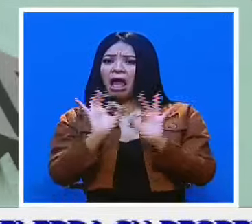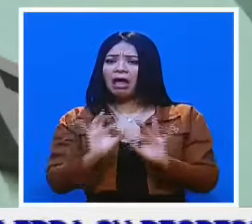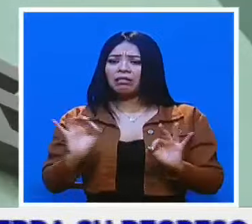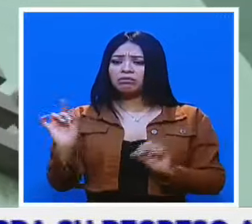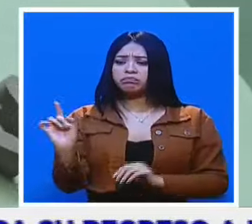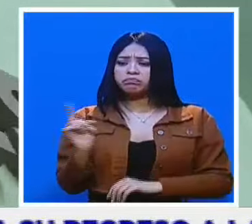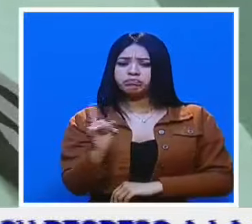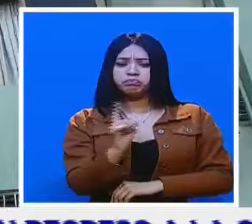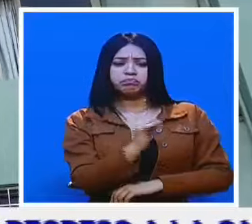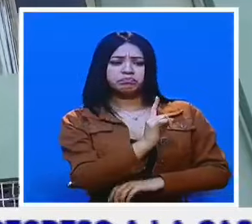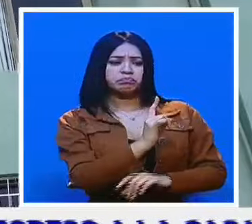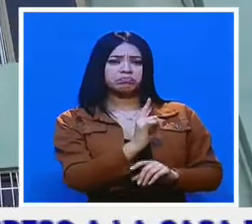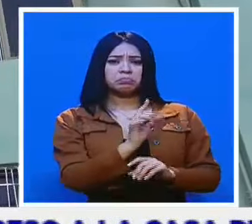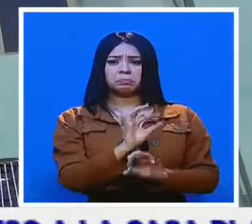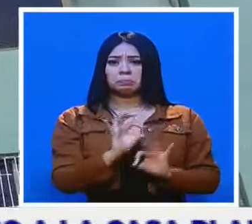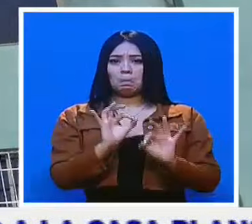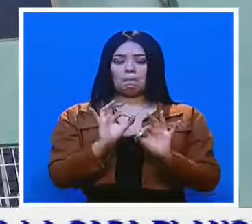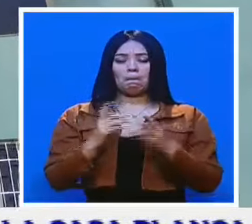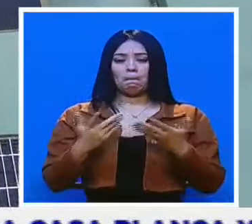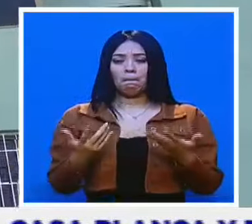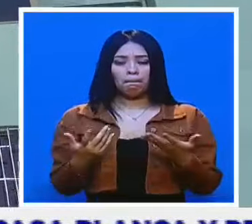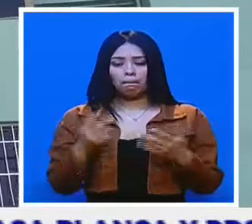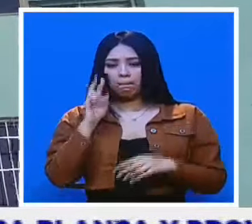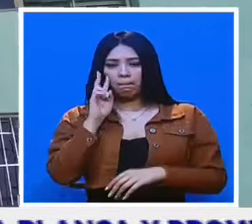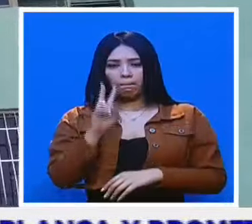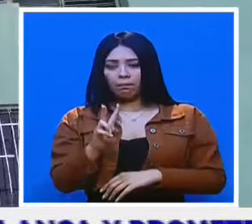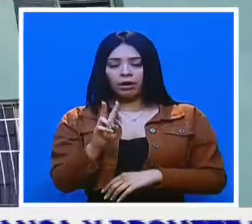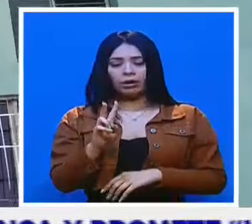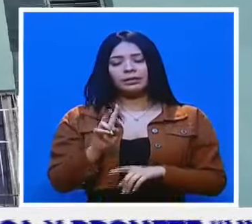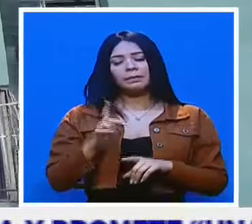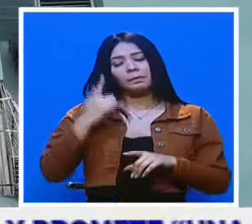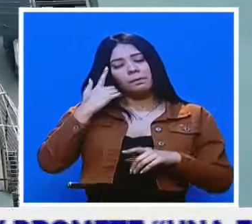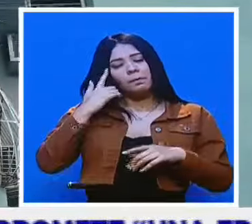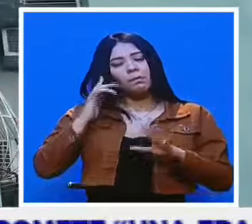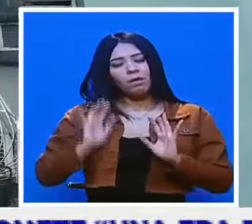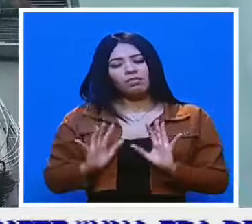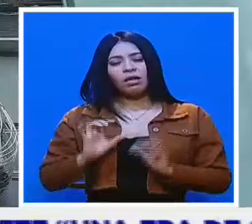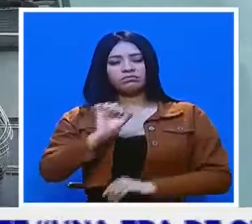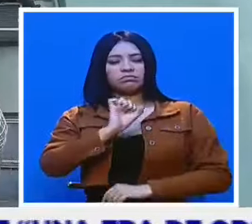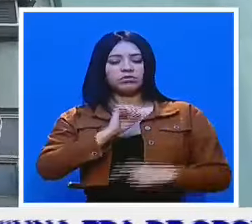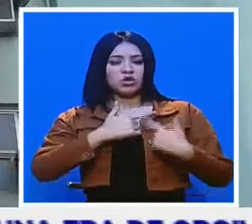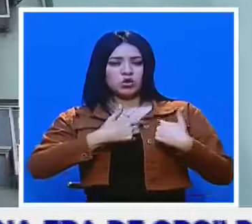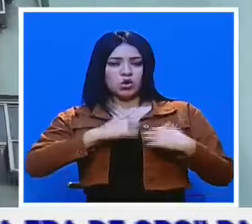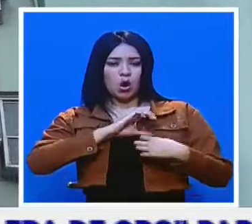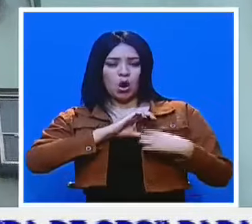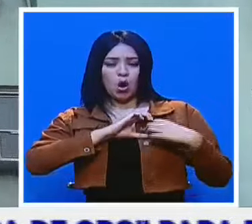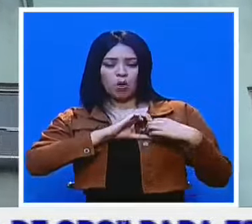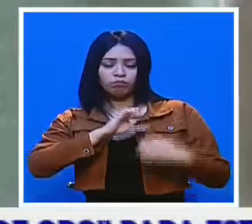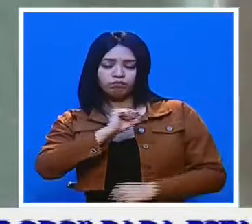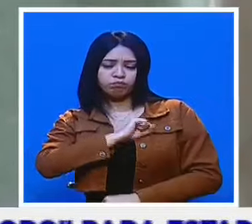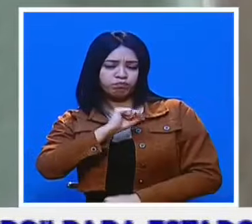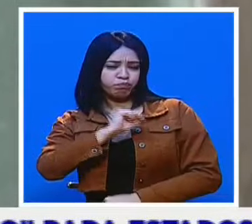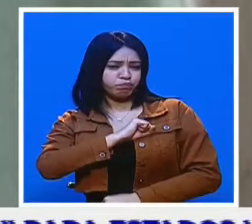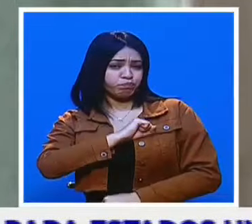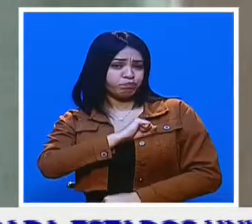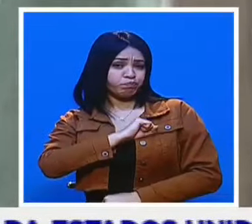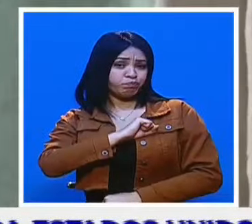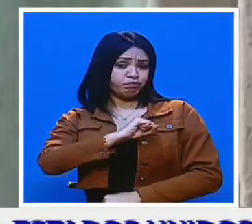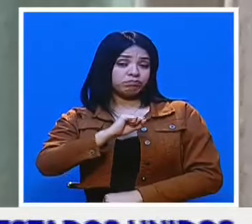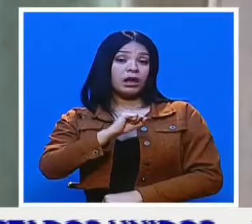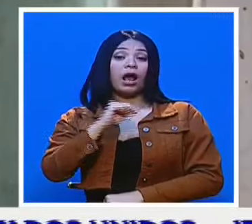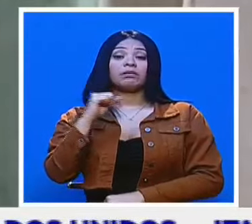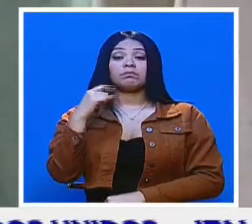residencial. Se presume hasta este momento que se haya tratado de un infarto o algún ataque cardíaco, pues